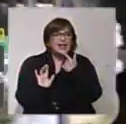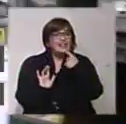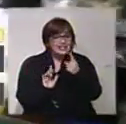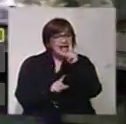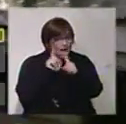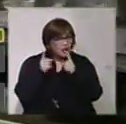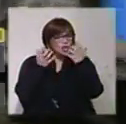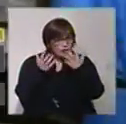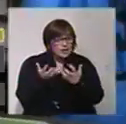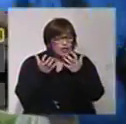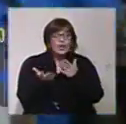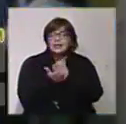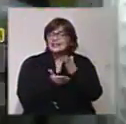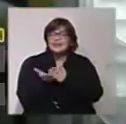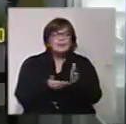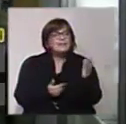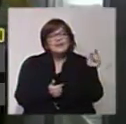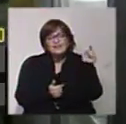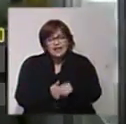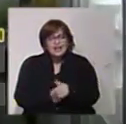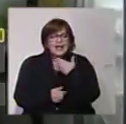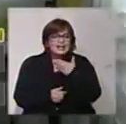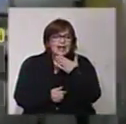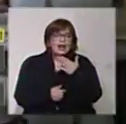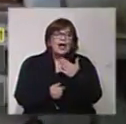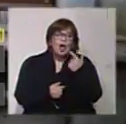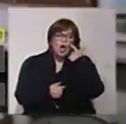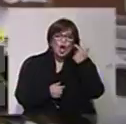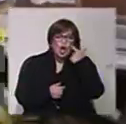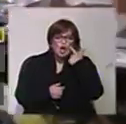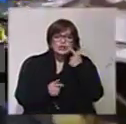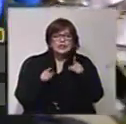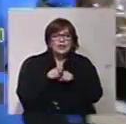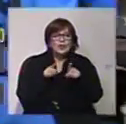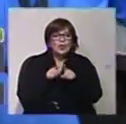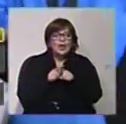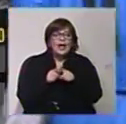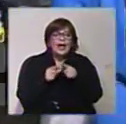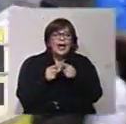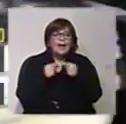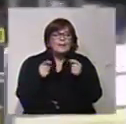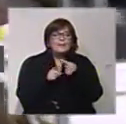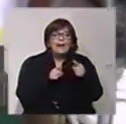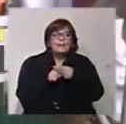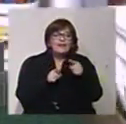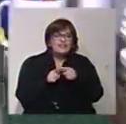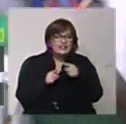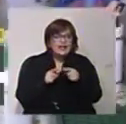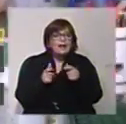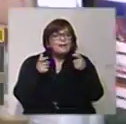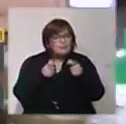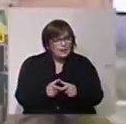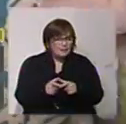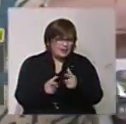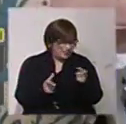Sapo, que viene habitualmente acá al alemán, conoce también como yo. La guarnición de papas fritas es con papa, y a ustedes les parecerá una tontería,